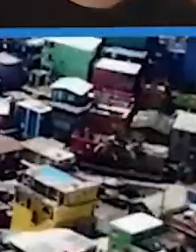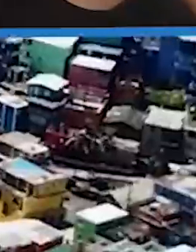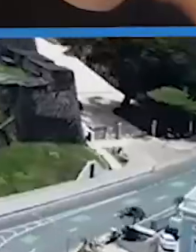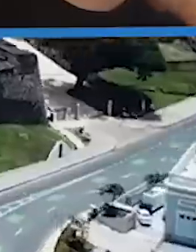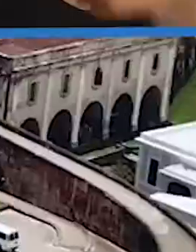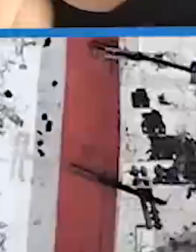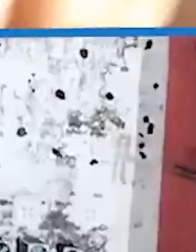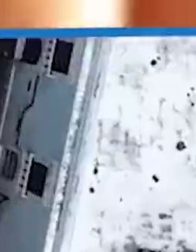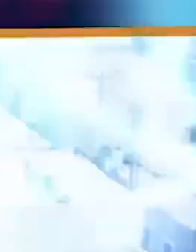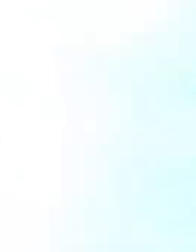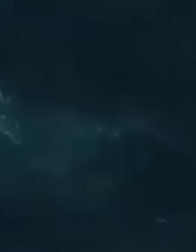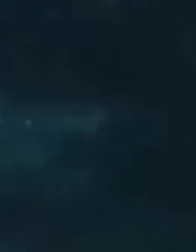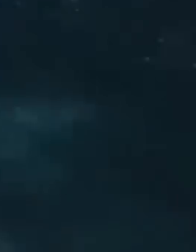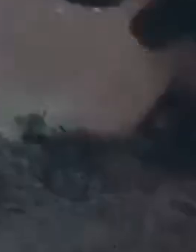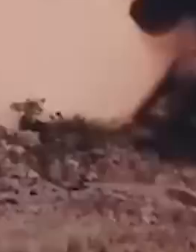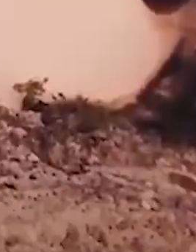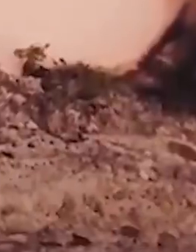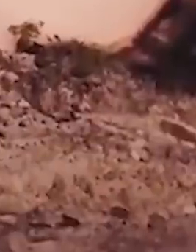Y así reaccionamos.